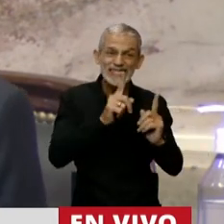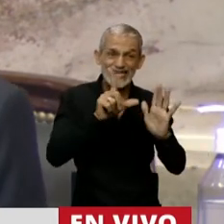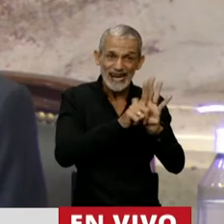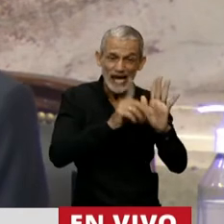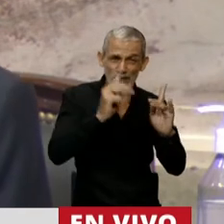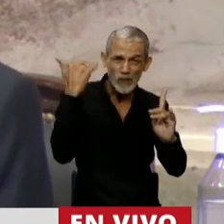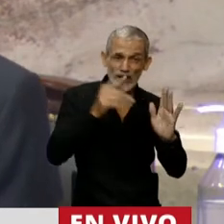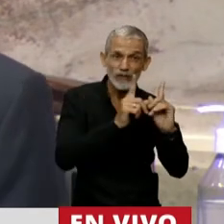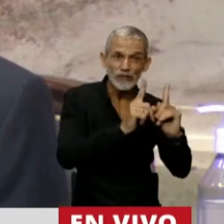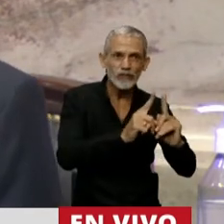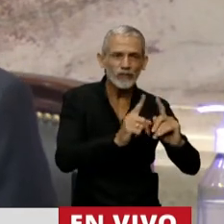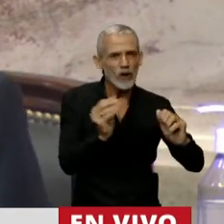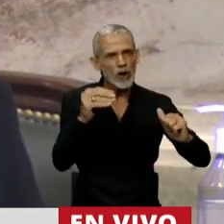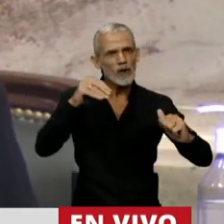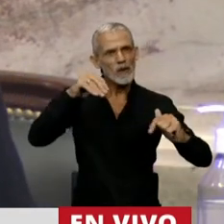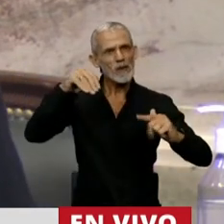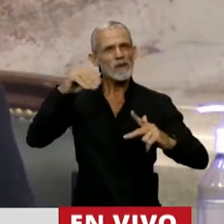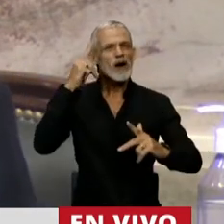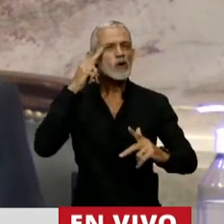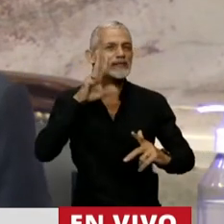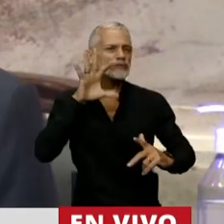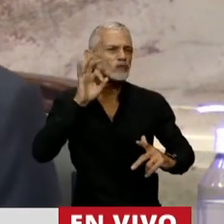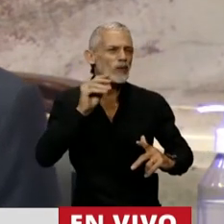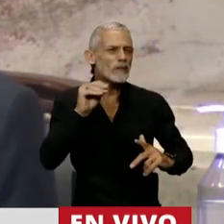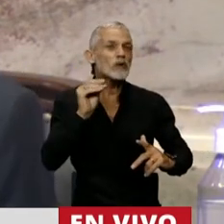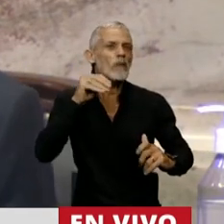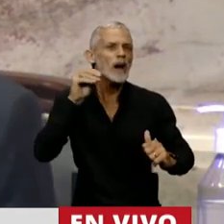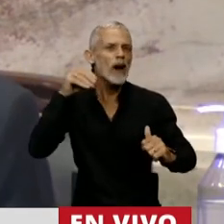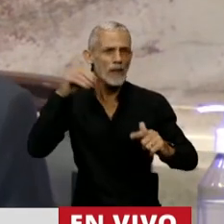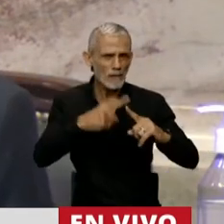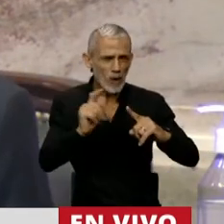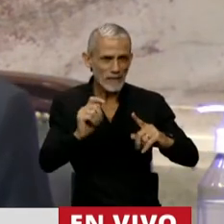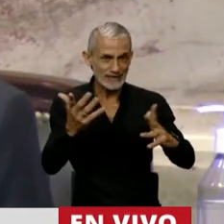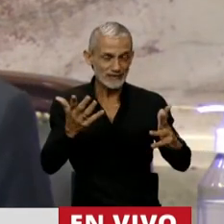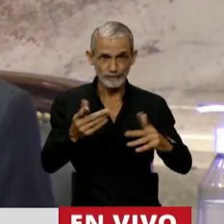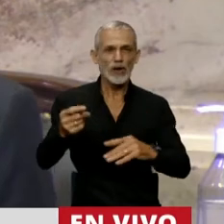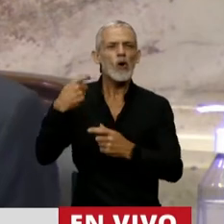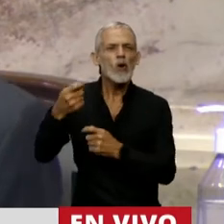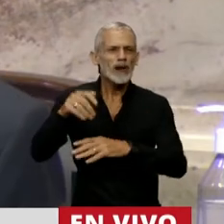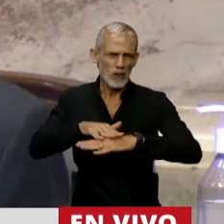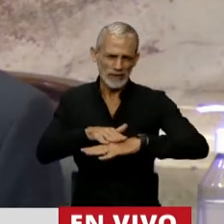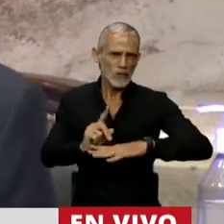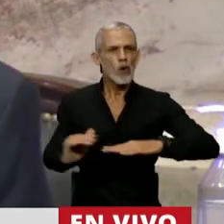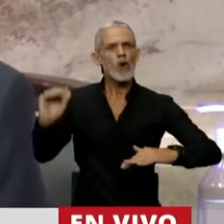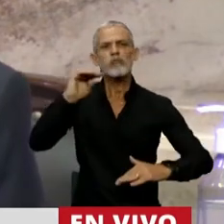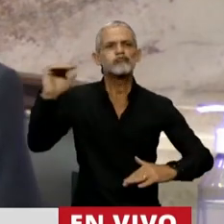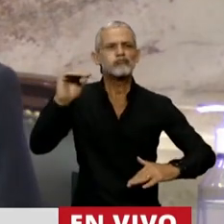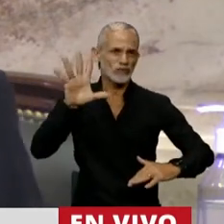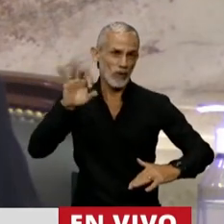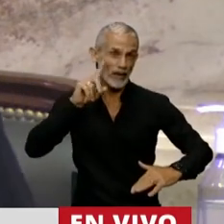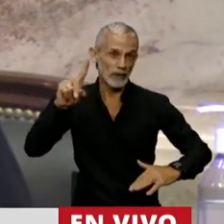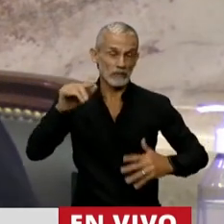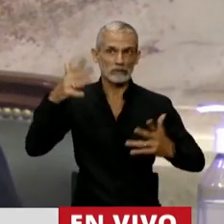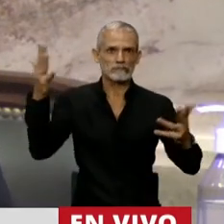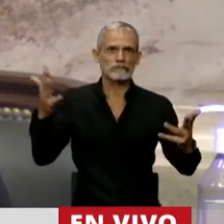movilidad. Aquellos jubilados que están en el orden de los 50 mil pesos, seguramente pensando que